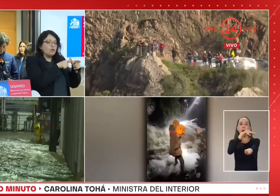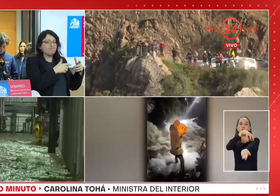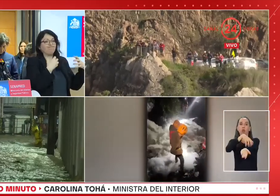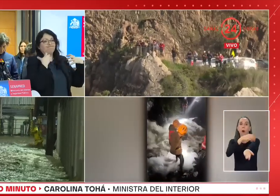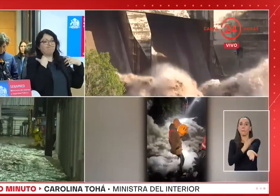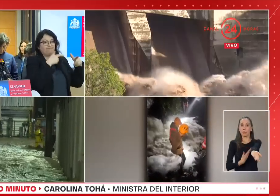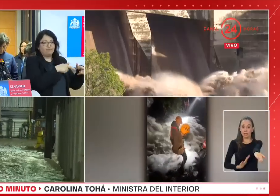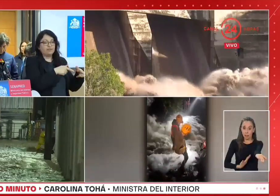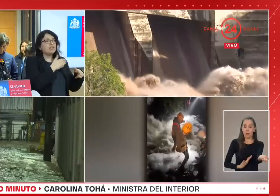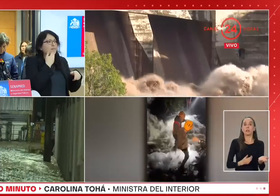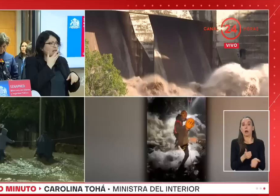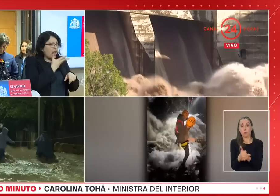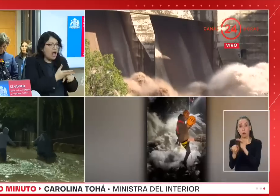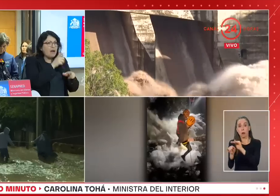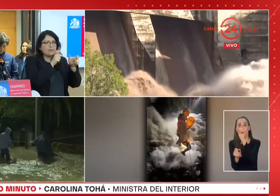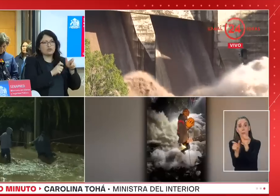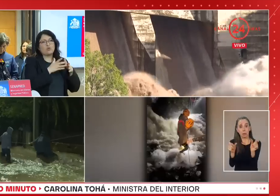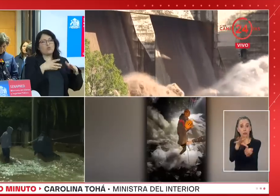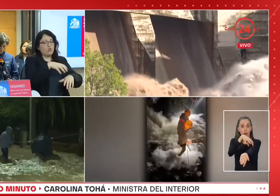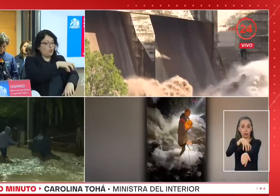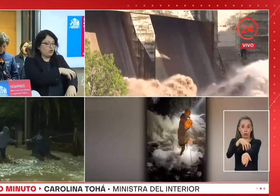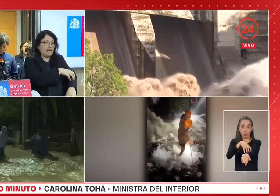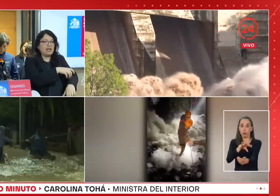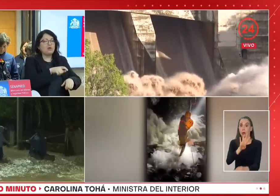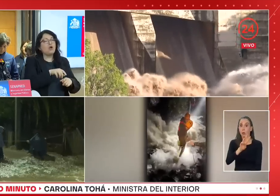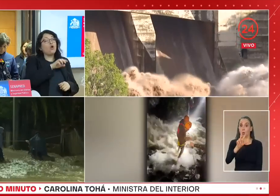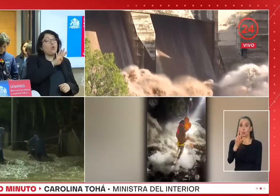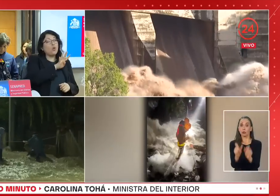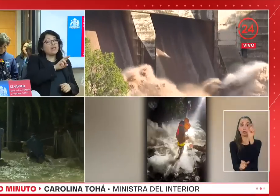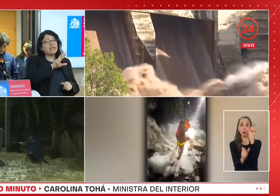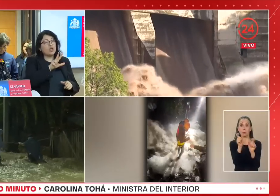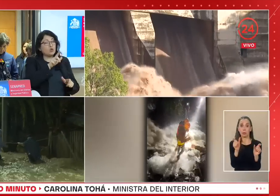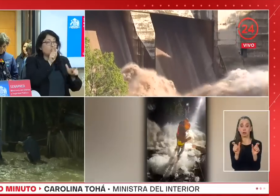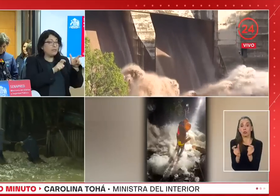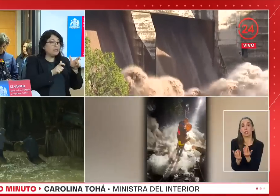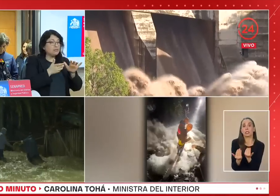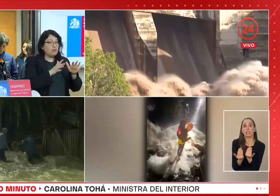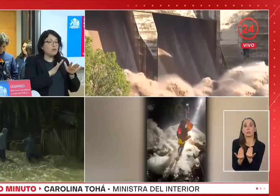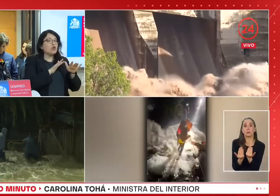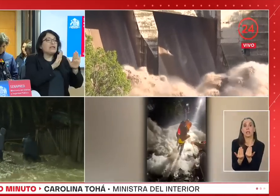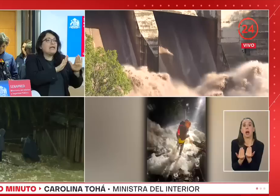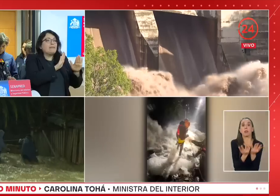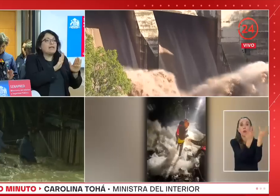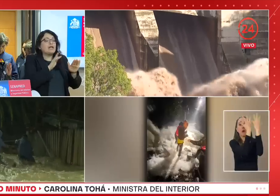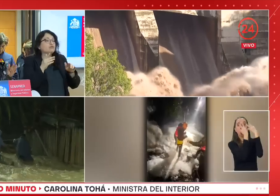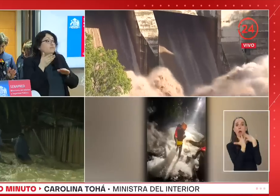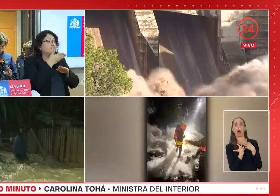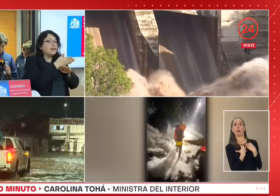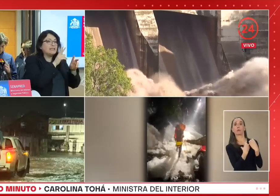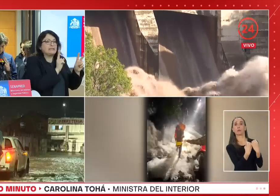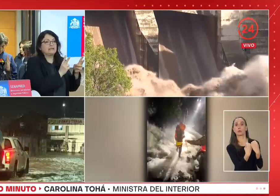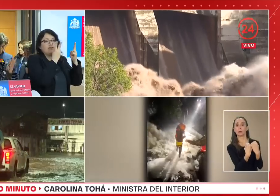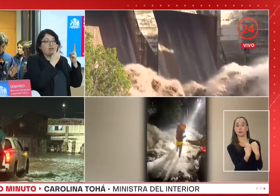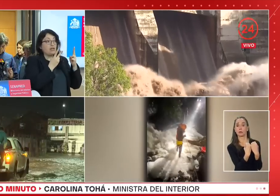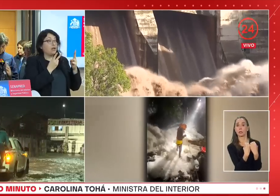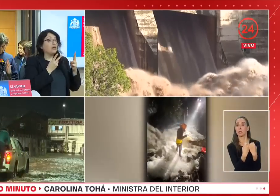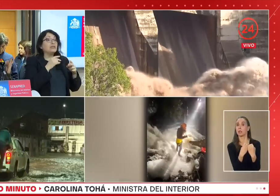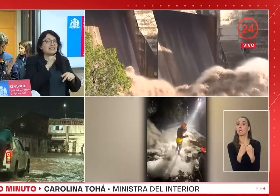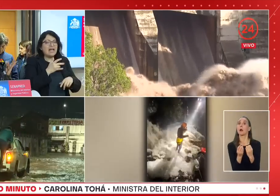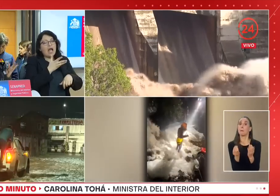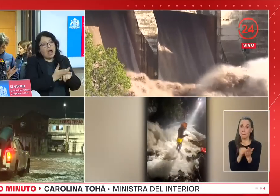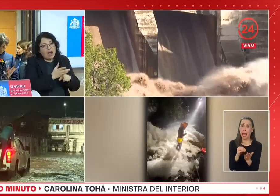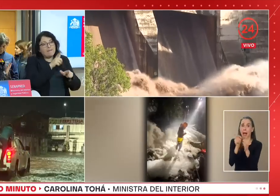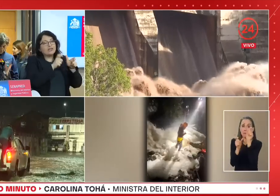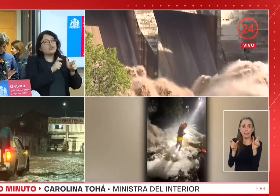hay varias personas en la región al menos 48 personas en espera de ser rescatadas como decíamos hay